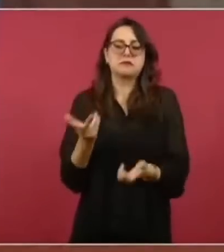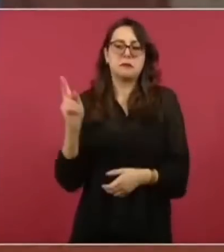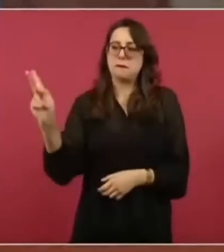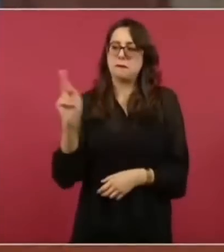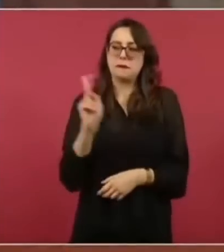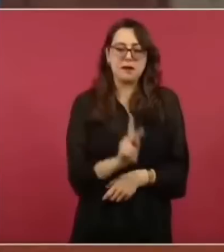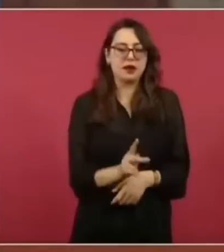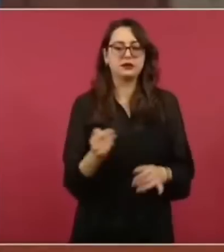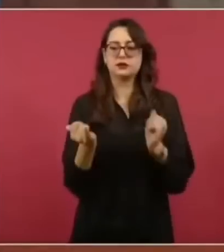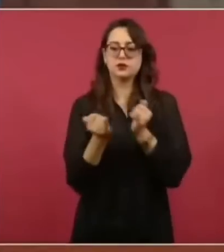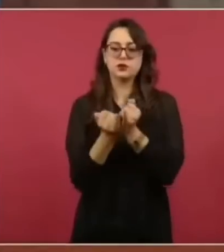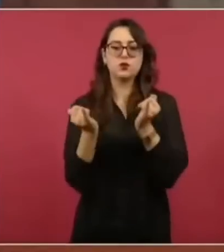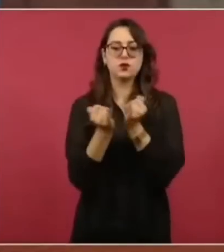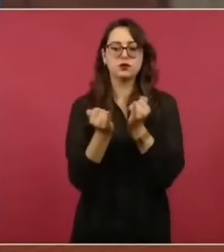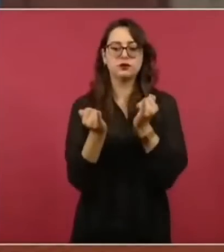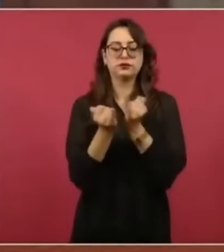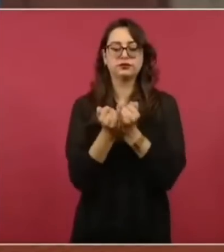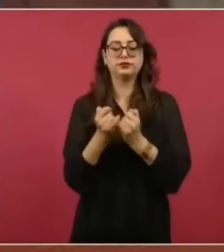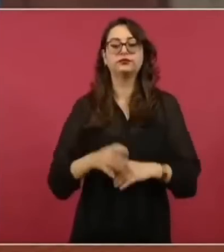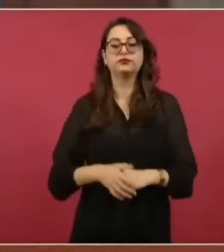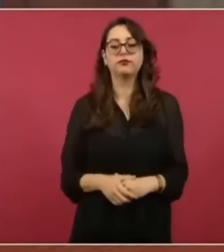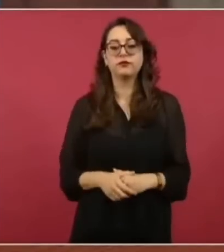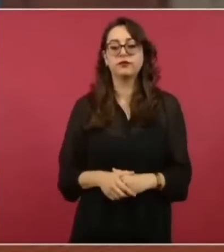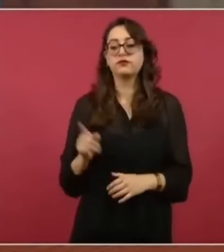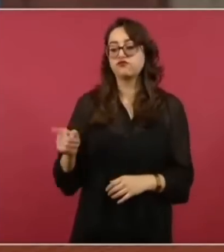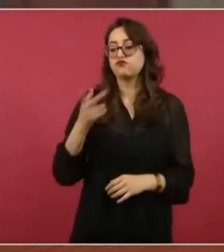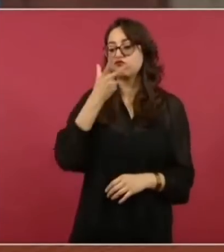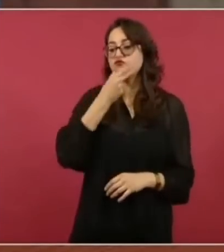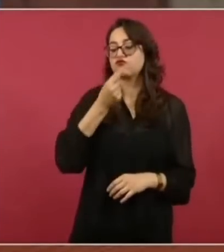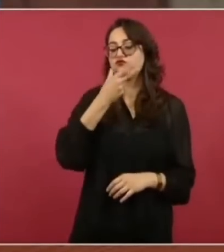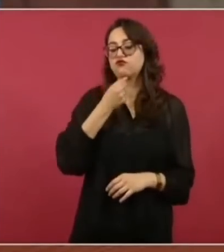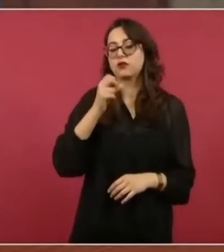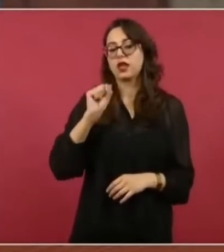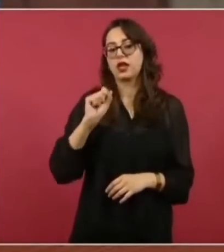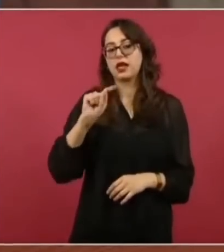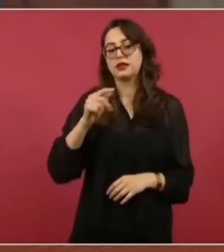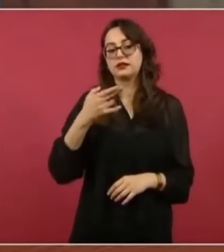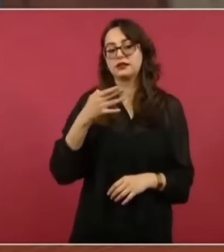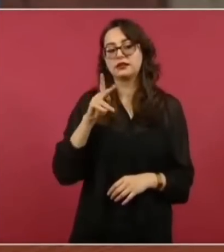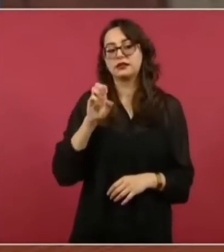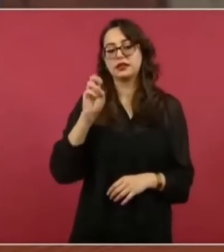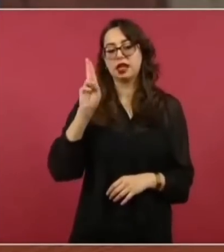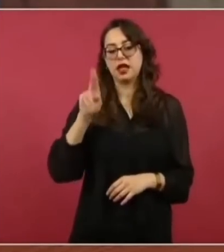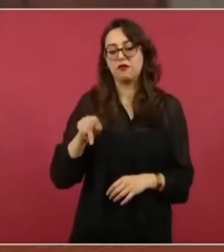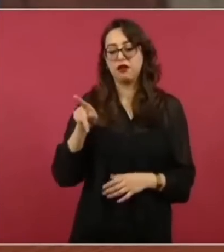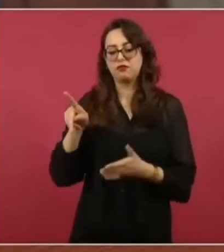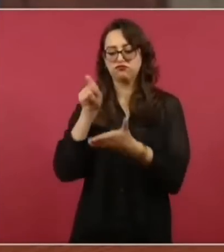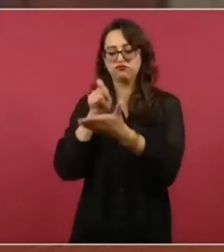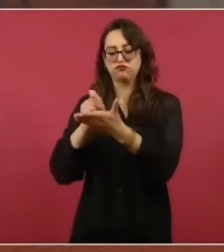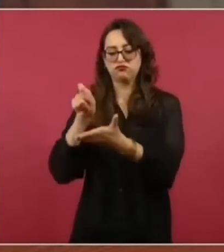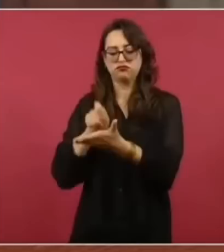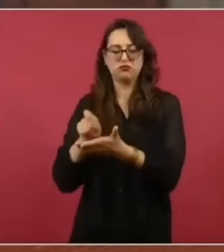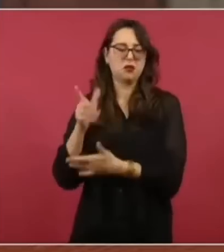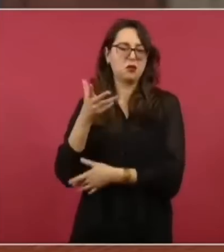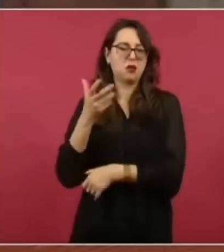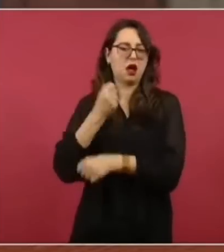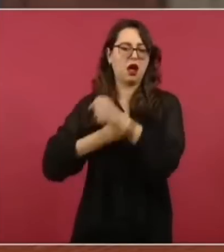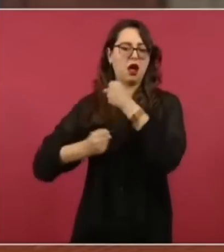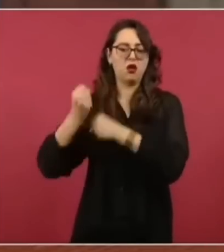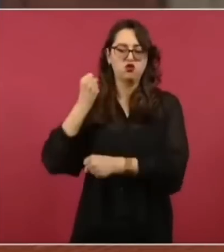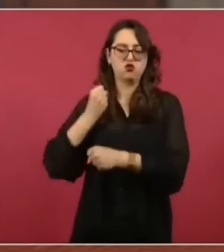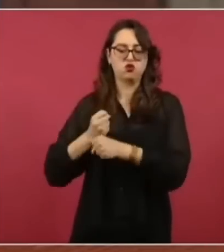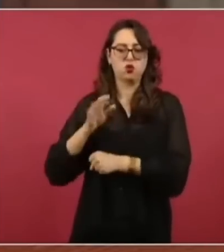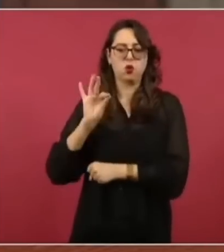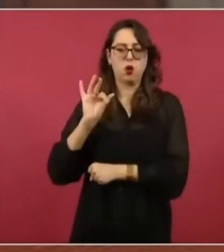libro, El mundo de ayer, escribió: por los años 40 del